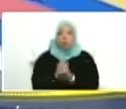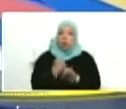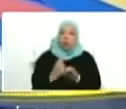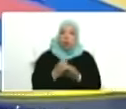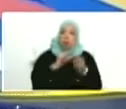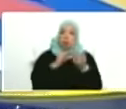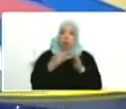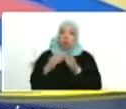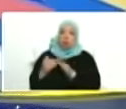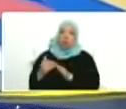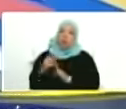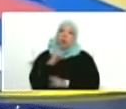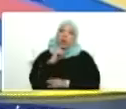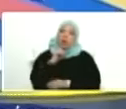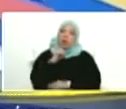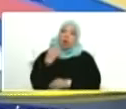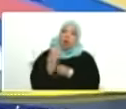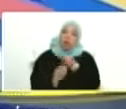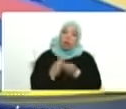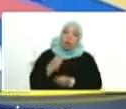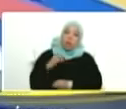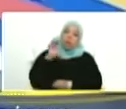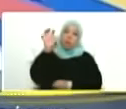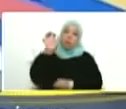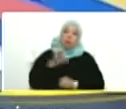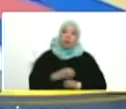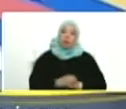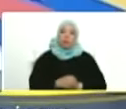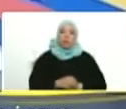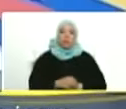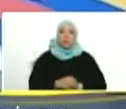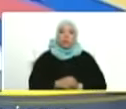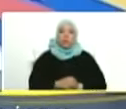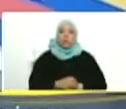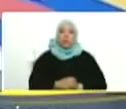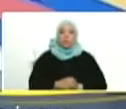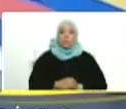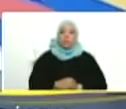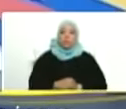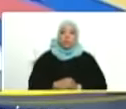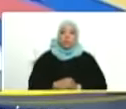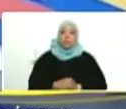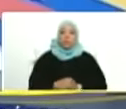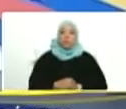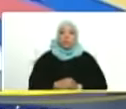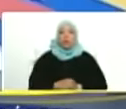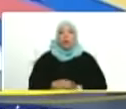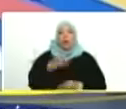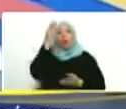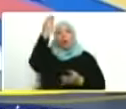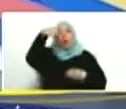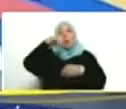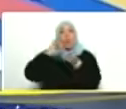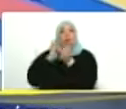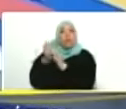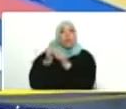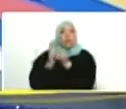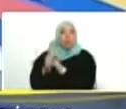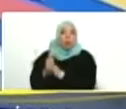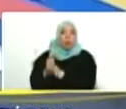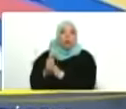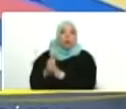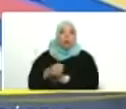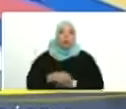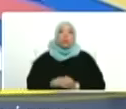comunidad es hacer patria. ¿Se acuerdan aquel dicho que decía? Hacer deporte es hacer patria, ¿se